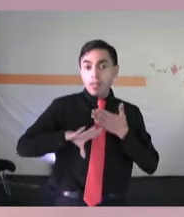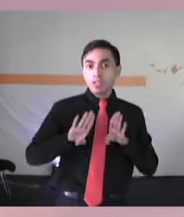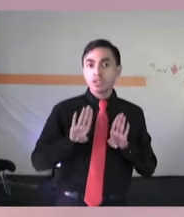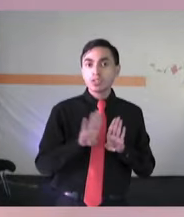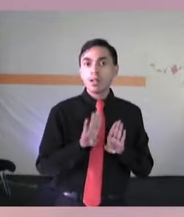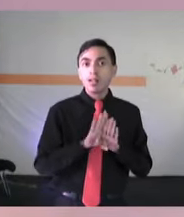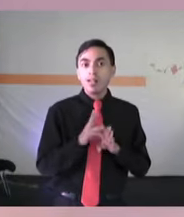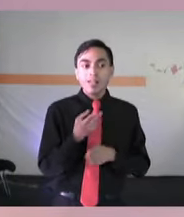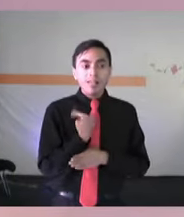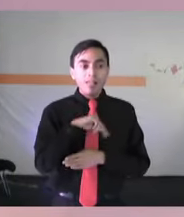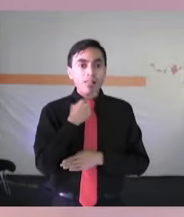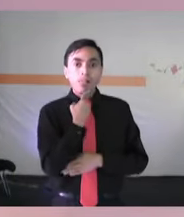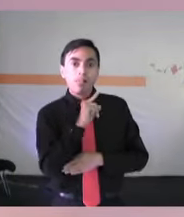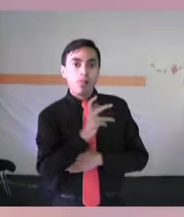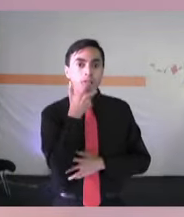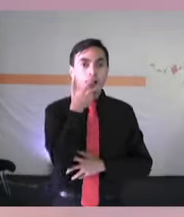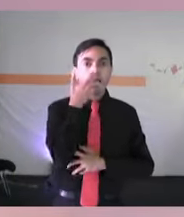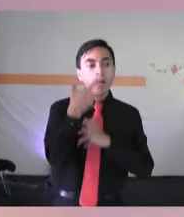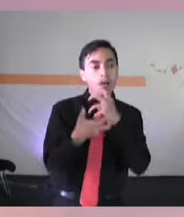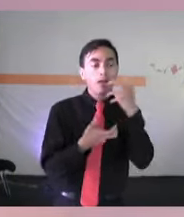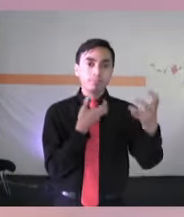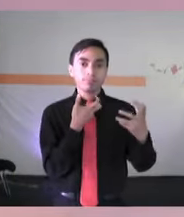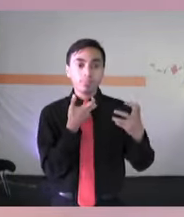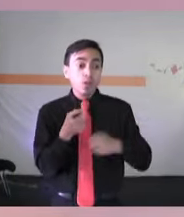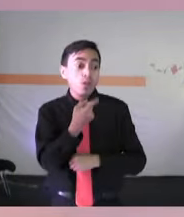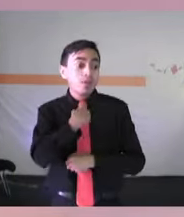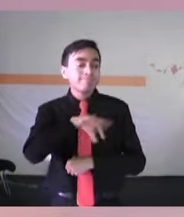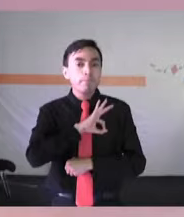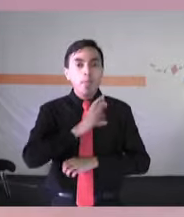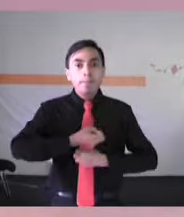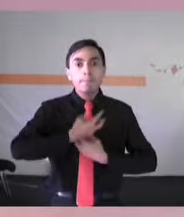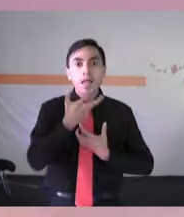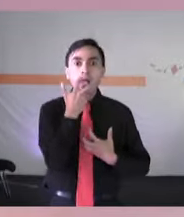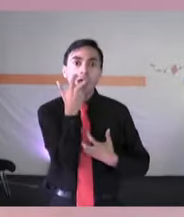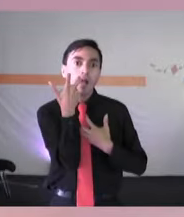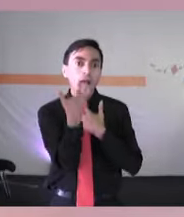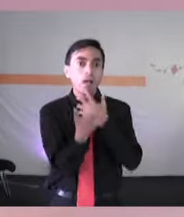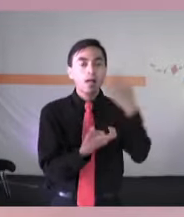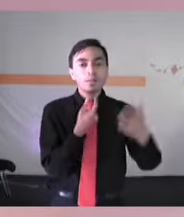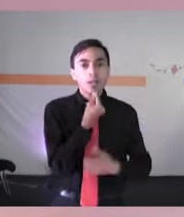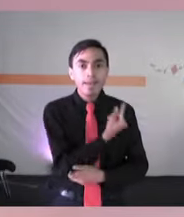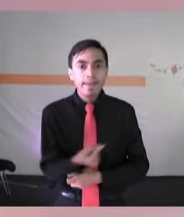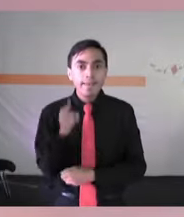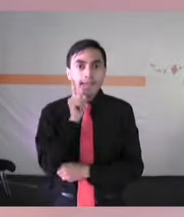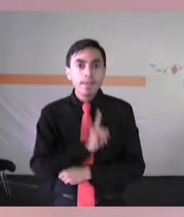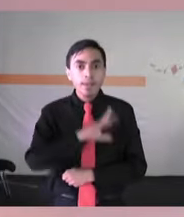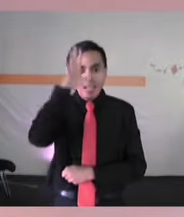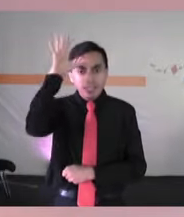Gritar. Así que por favor griten, niñas, señoras,